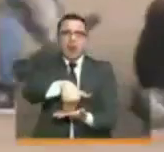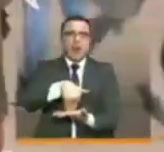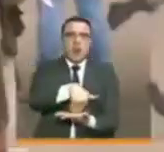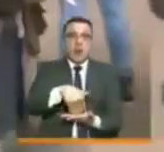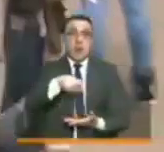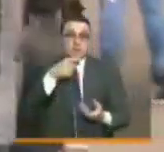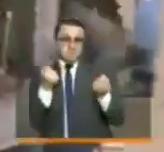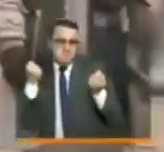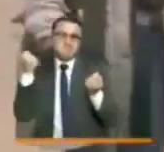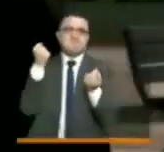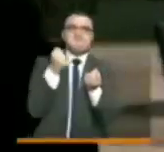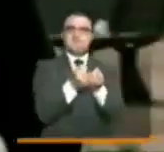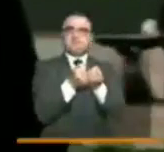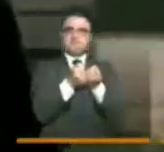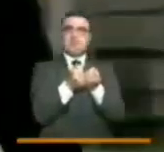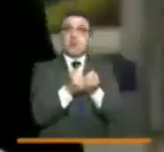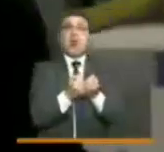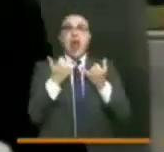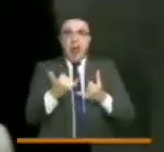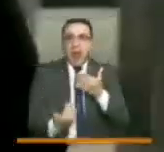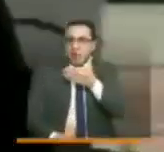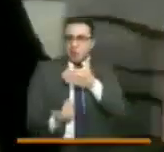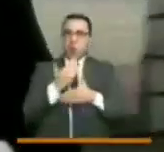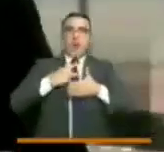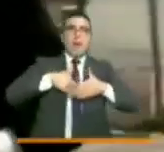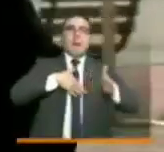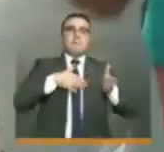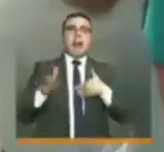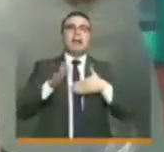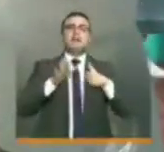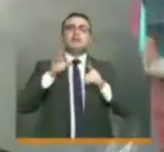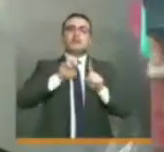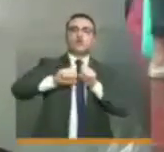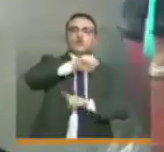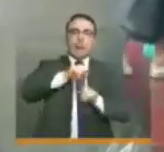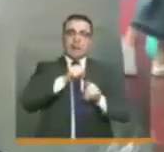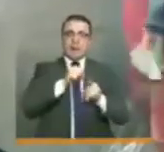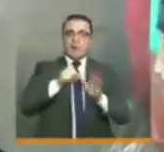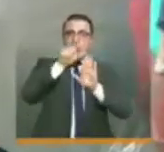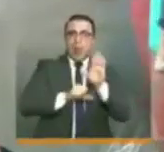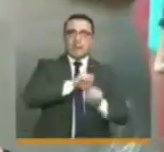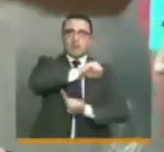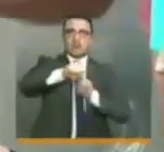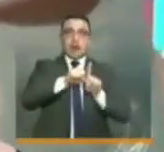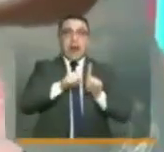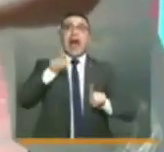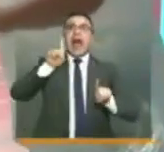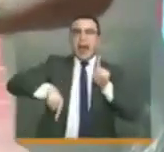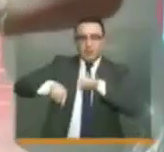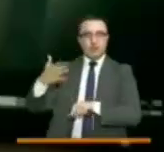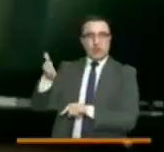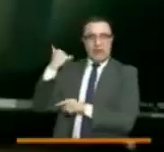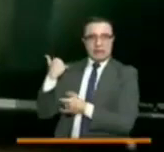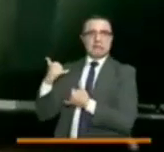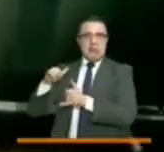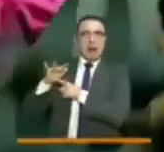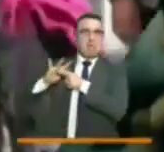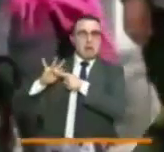nuestro país. Por eso se crearon nuevos programas sociales y se fortalecieron aquellos que ya estaban siendo